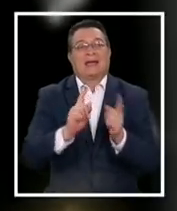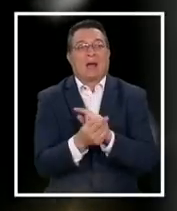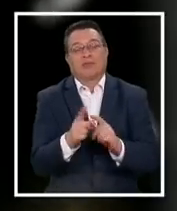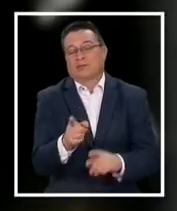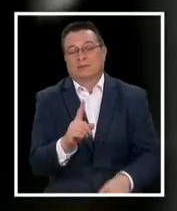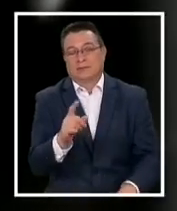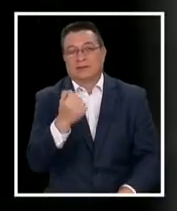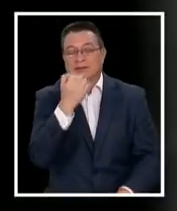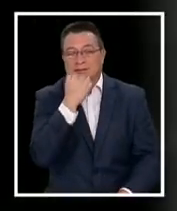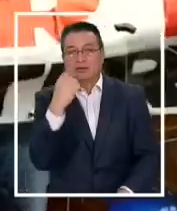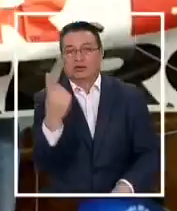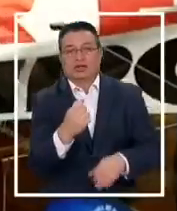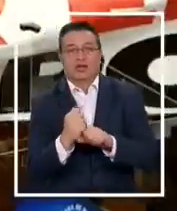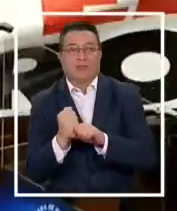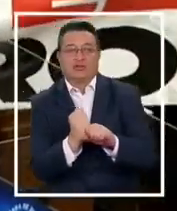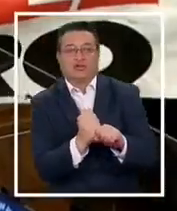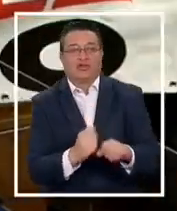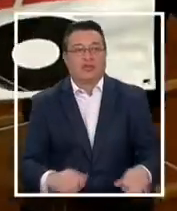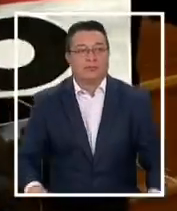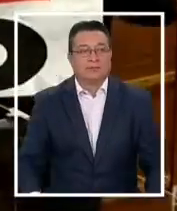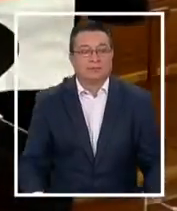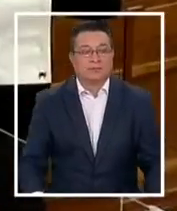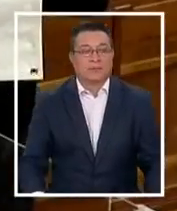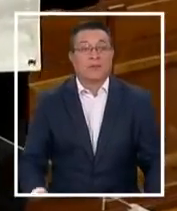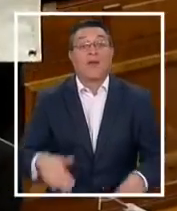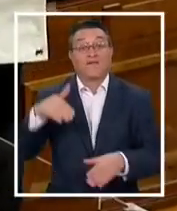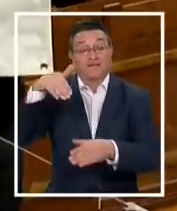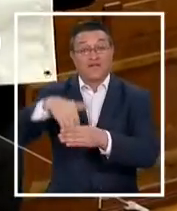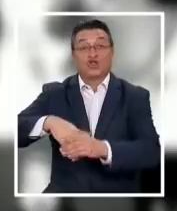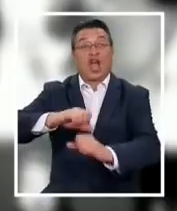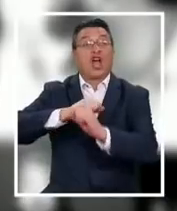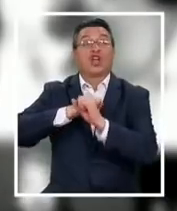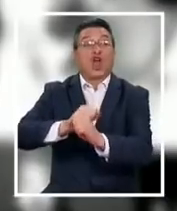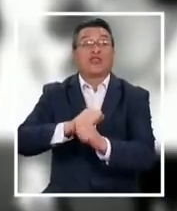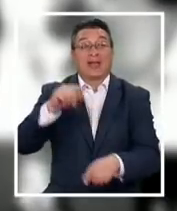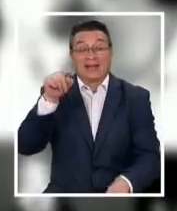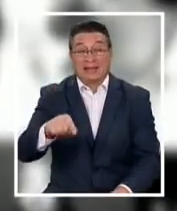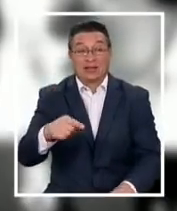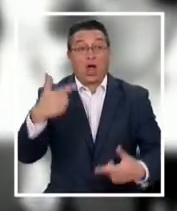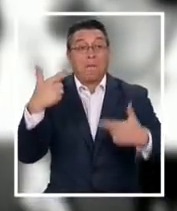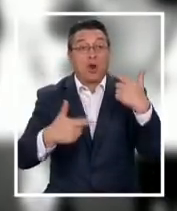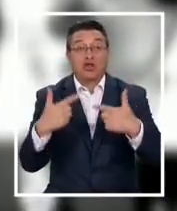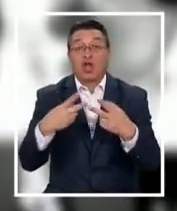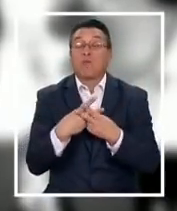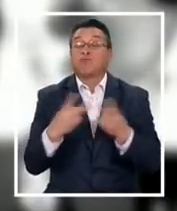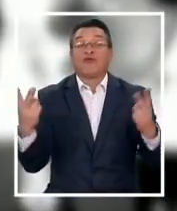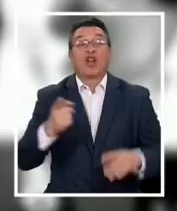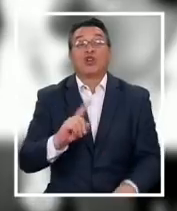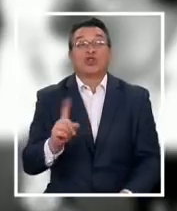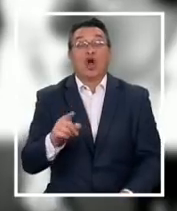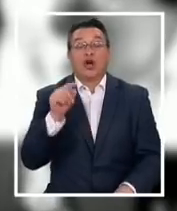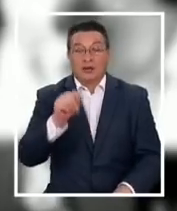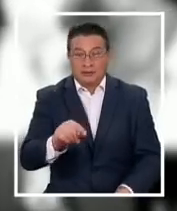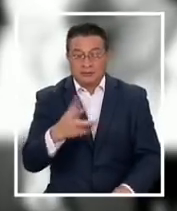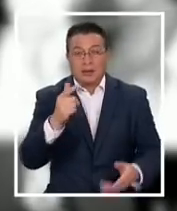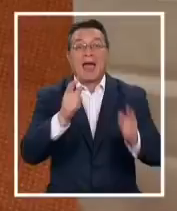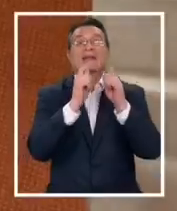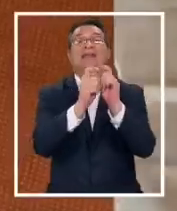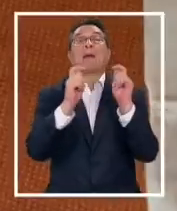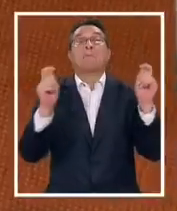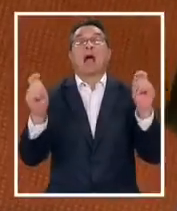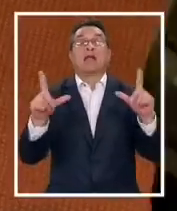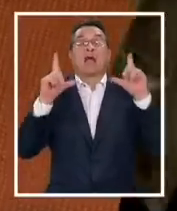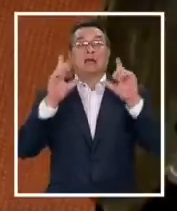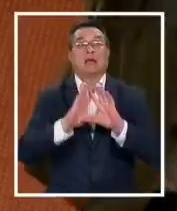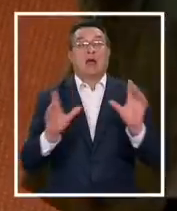hicieron los parlamentarios de oposición. Votaré en contra porque esto no es una política pública, es un instrumento de campaña.